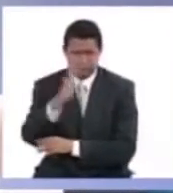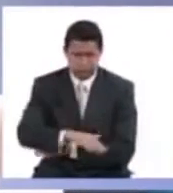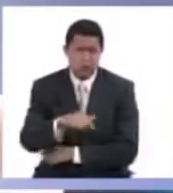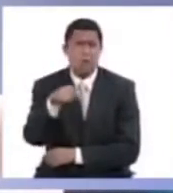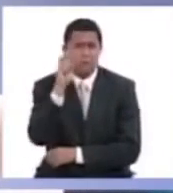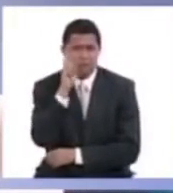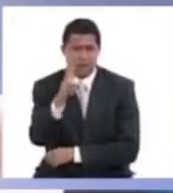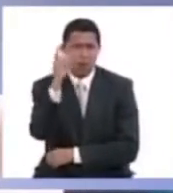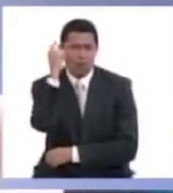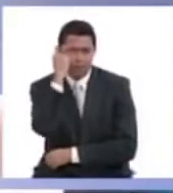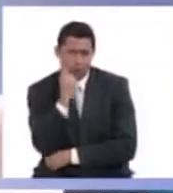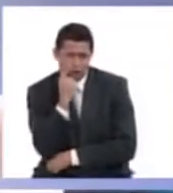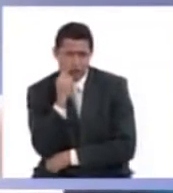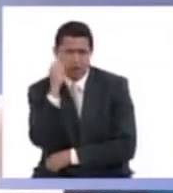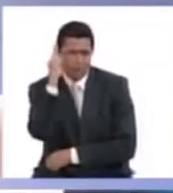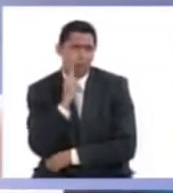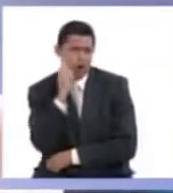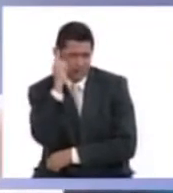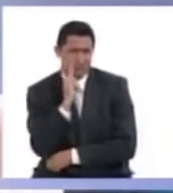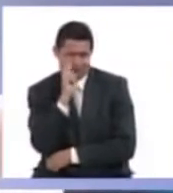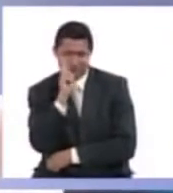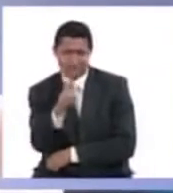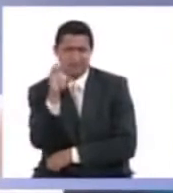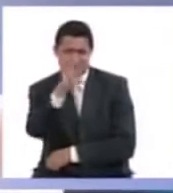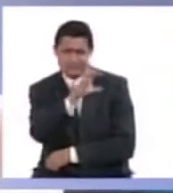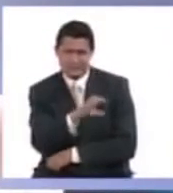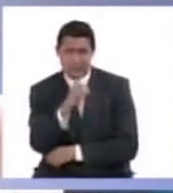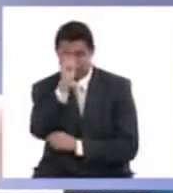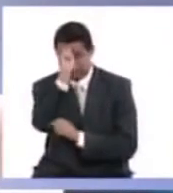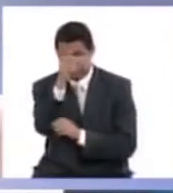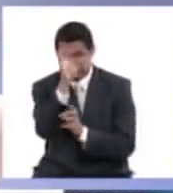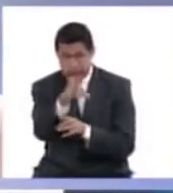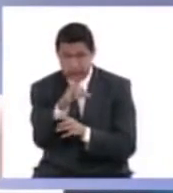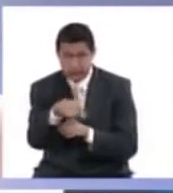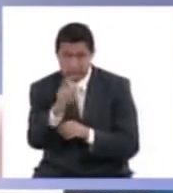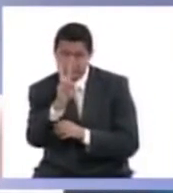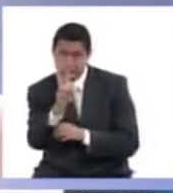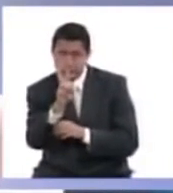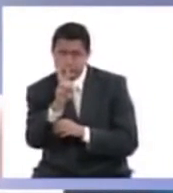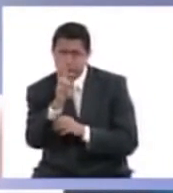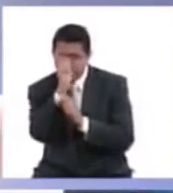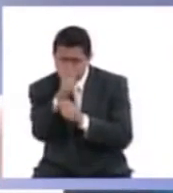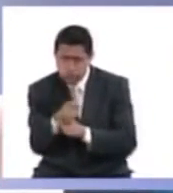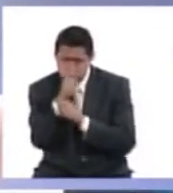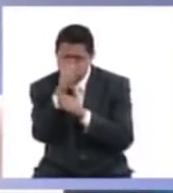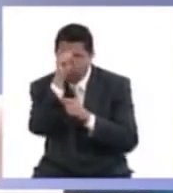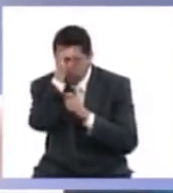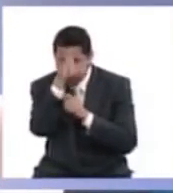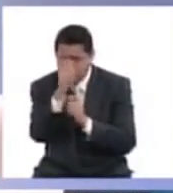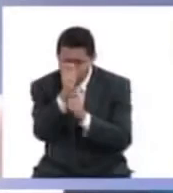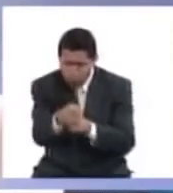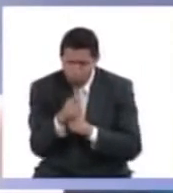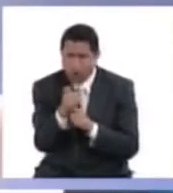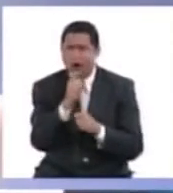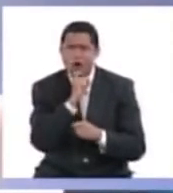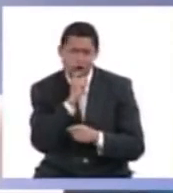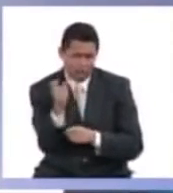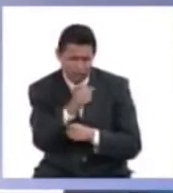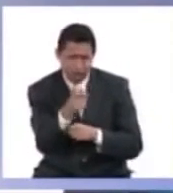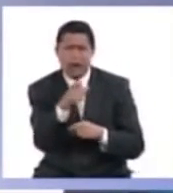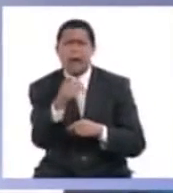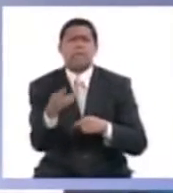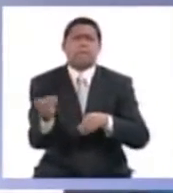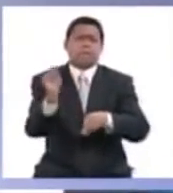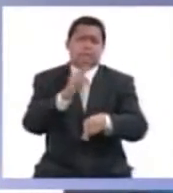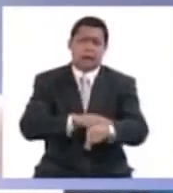estado Bolívar, que es uno de los estados mineros del país, se ha visto con mayor intensificación los casos de